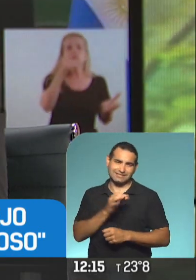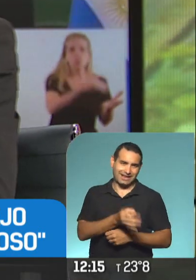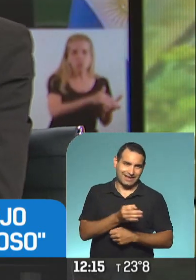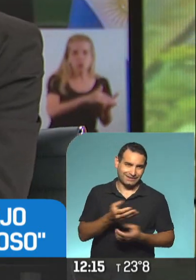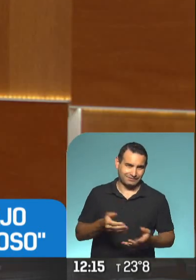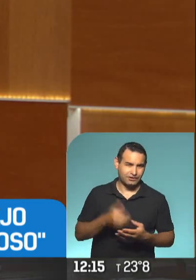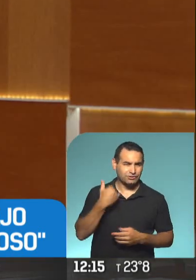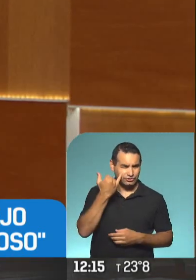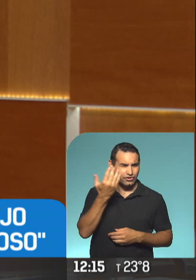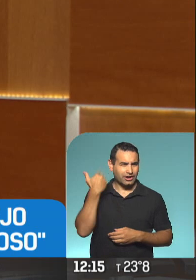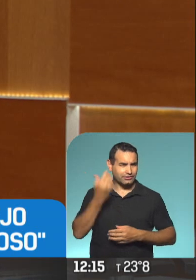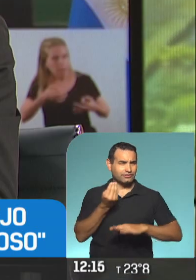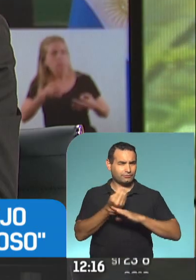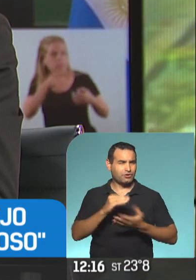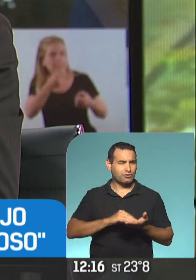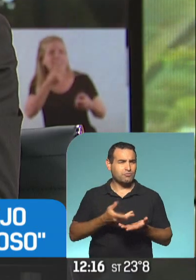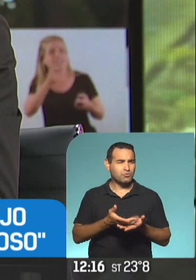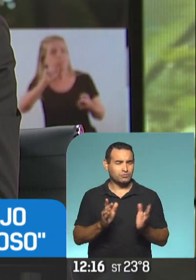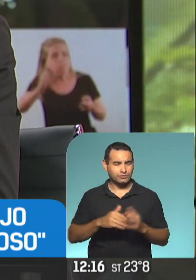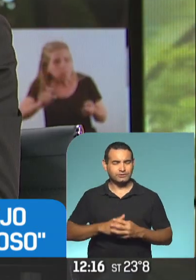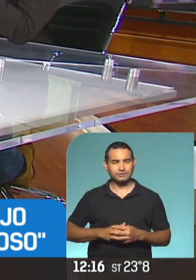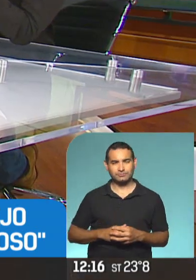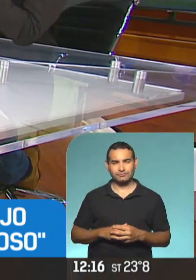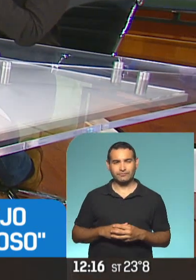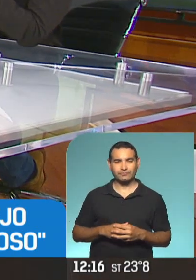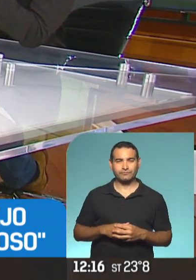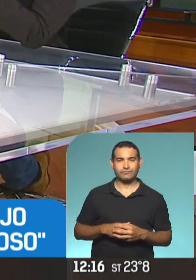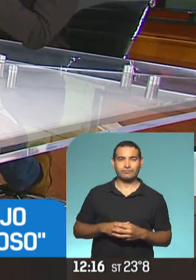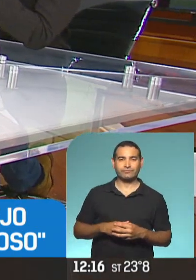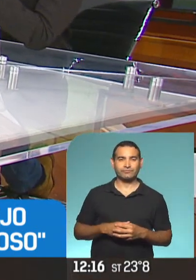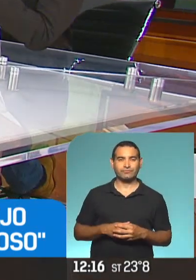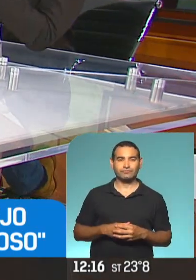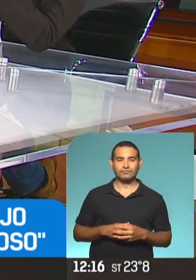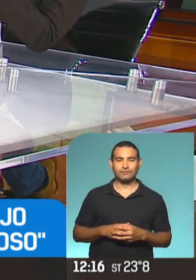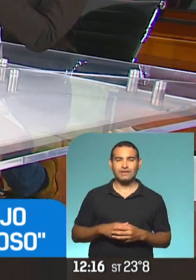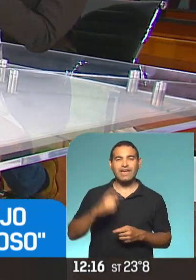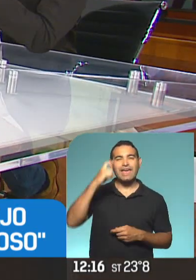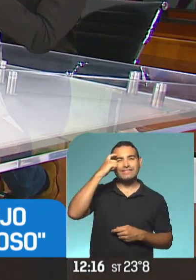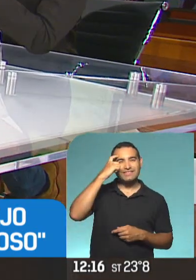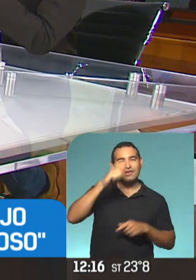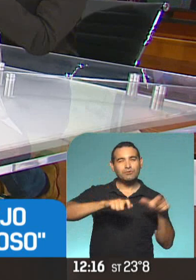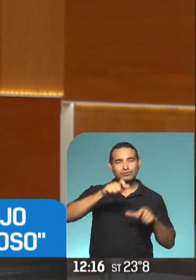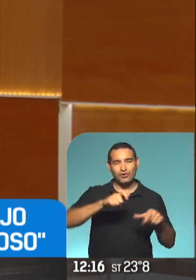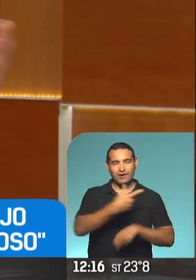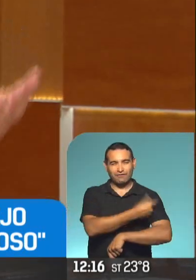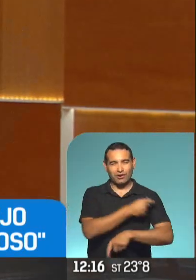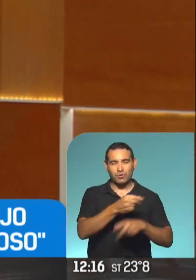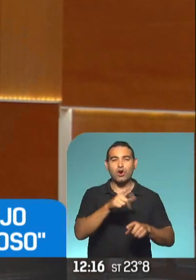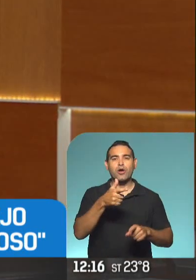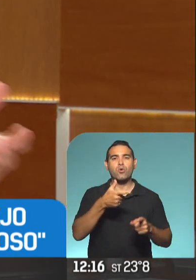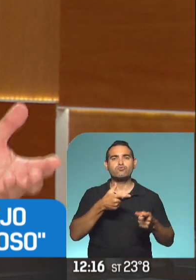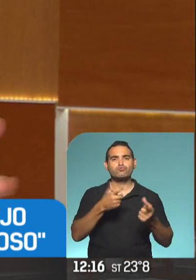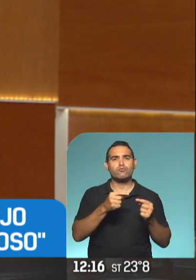gobiernos y hay cosas que pueden pasar desapercibidas. Bueno, sobre todo si fueron nada más que 10 vacunados, sí. ¿no? O sea, si no hay un